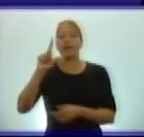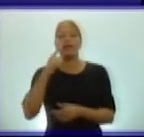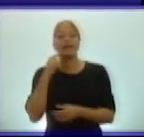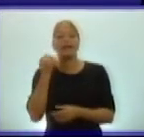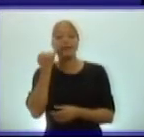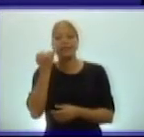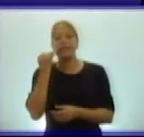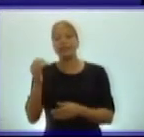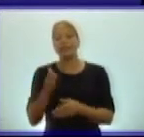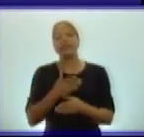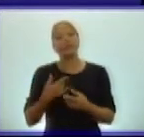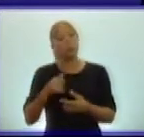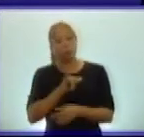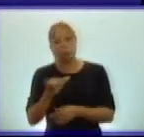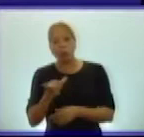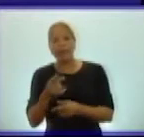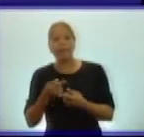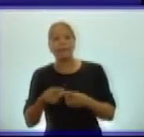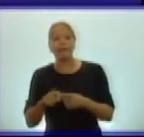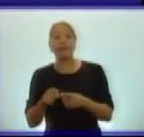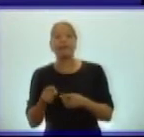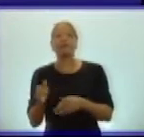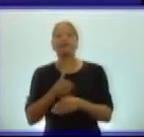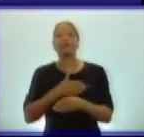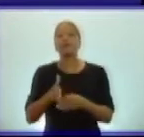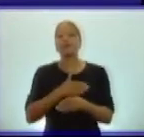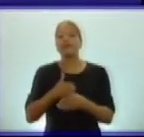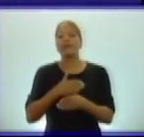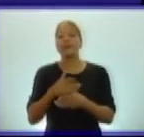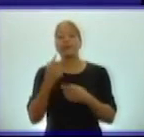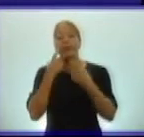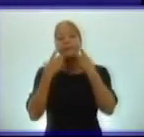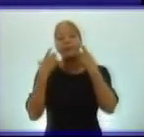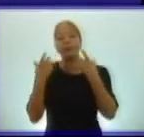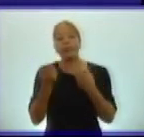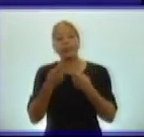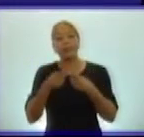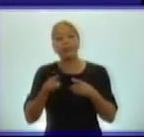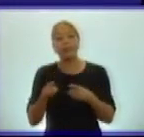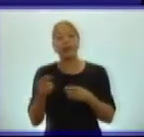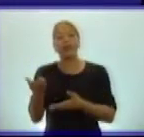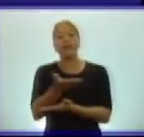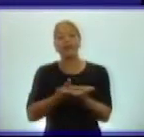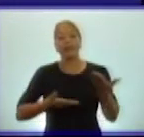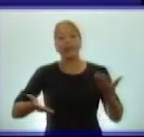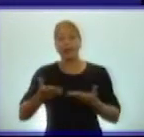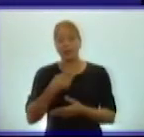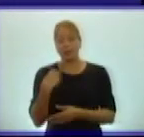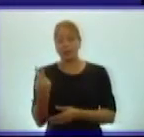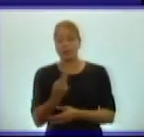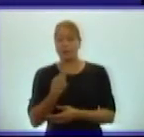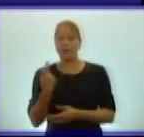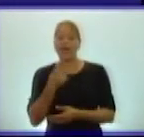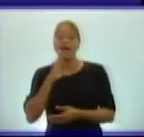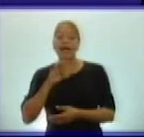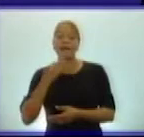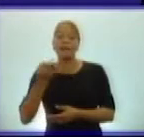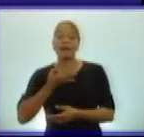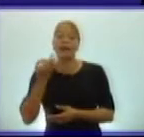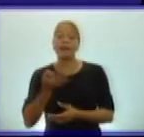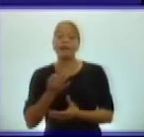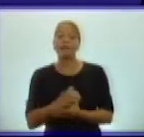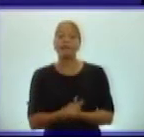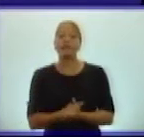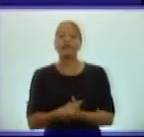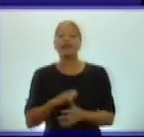común, pero que no son clases sociales, sino grupos importantes, porque a veces en intercambio que hemos tenido y hablamos sobre las clases sociales y